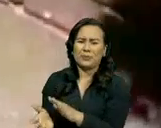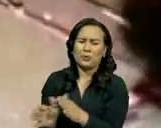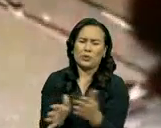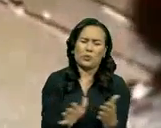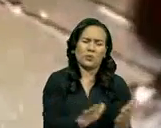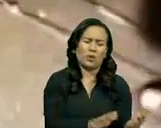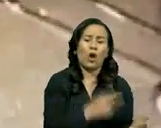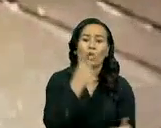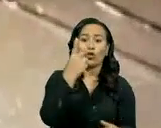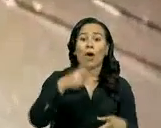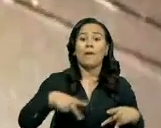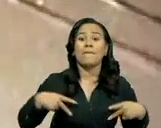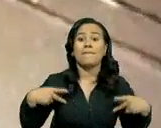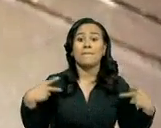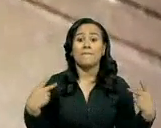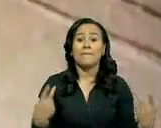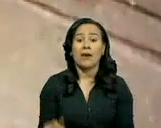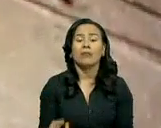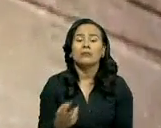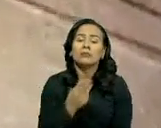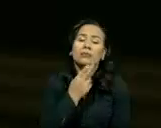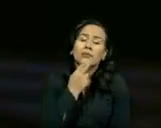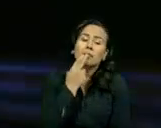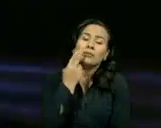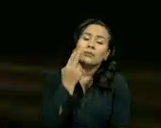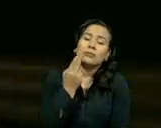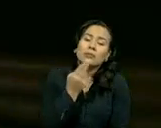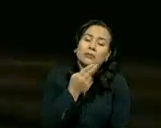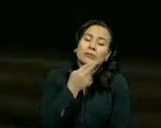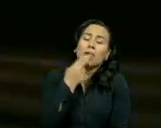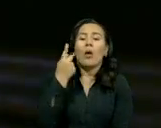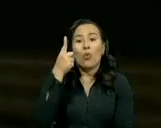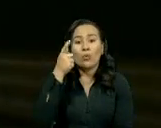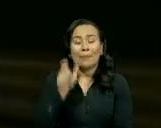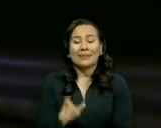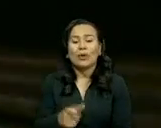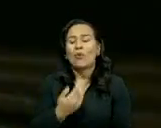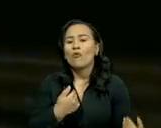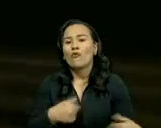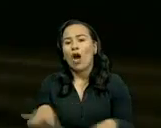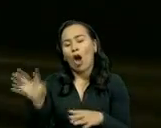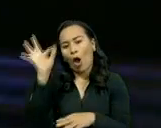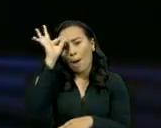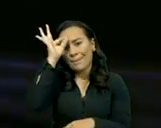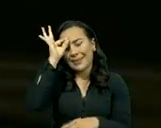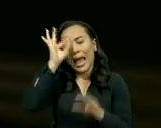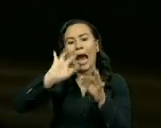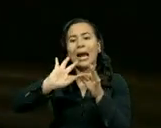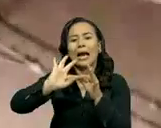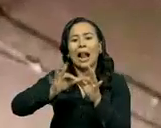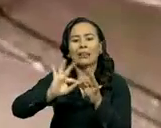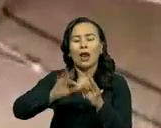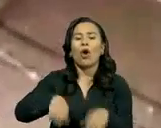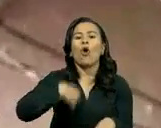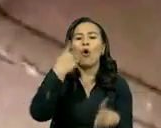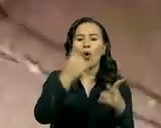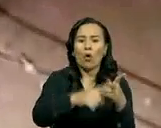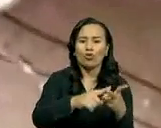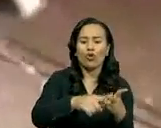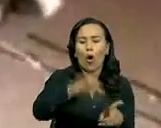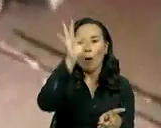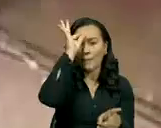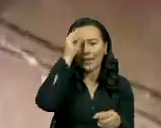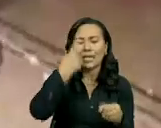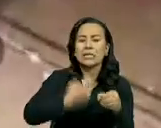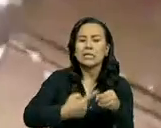y 2 sobrevivientes que apenas respiraban. Una fue llevada al hospital de Calderón y la otra está en el Bacortiz en Quito. El trabajo fue